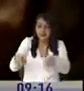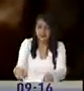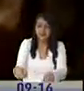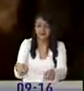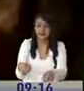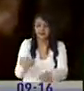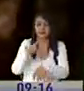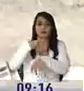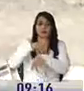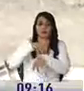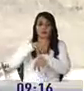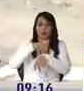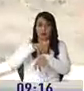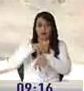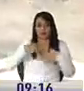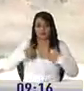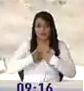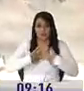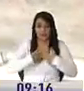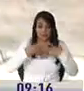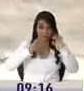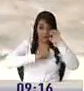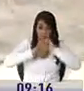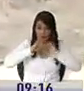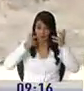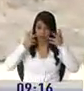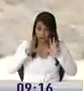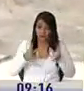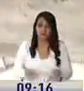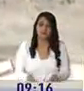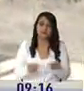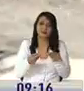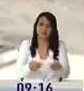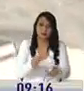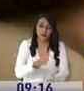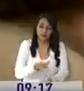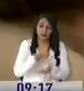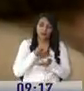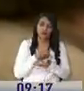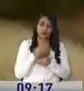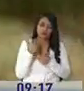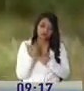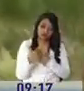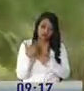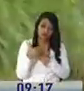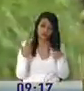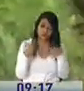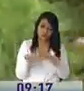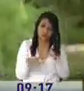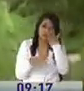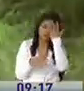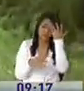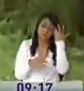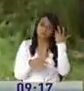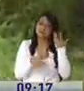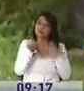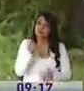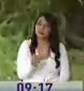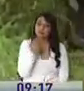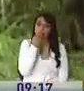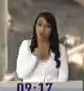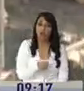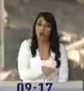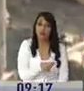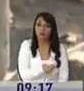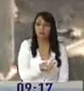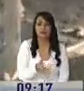veterinario para ser evaluados y luego de un proceso ser entregados en adopción una vez que el que les alimentaba a diario no volverá